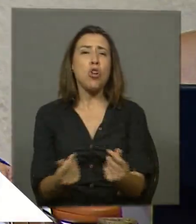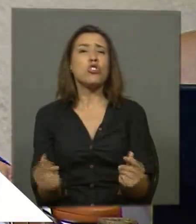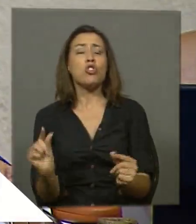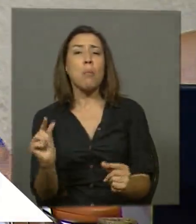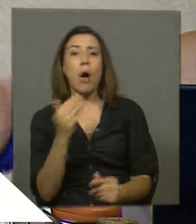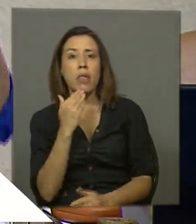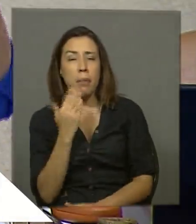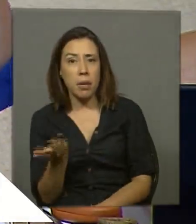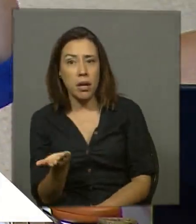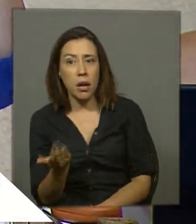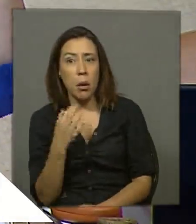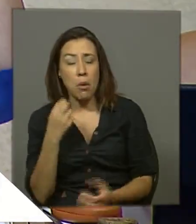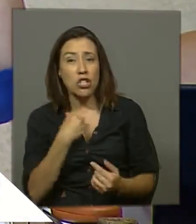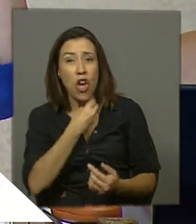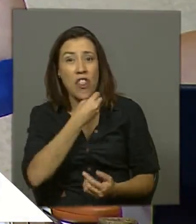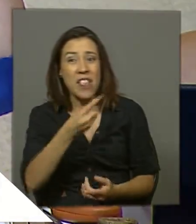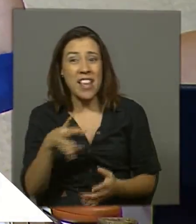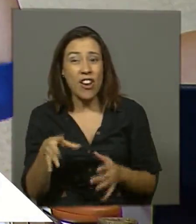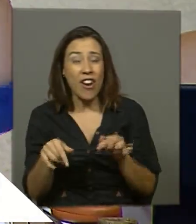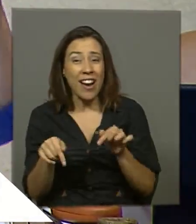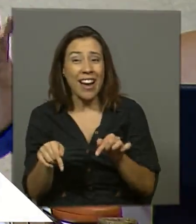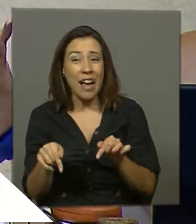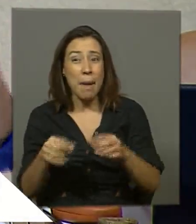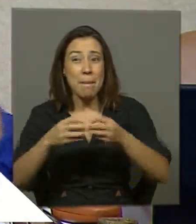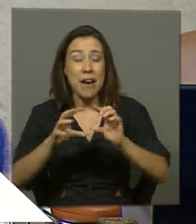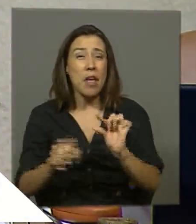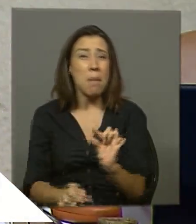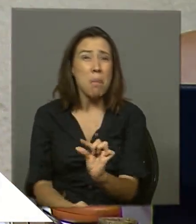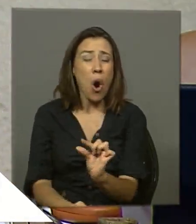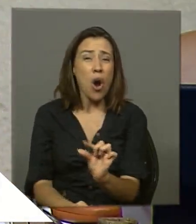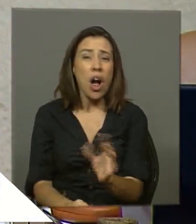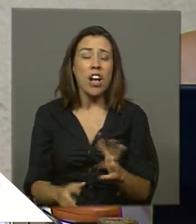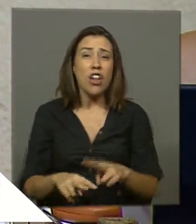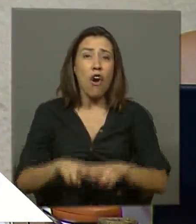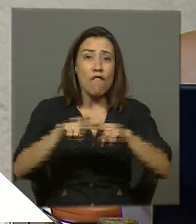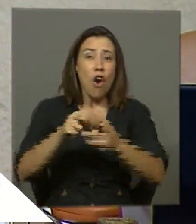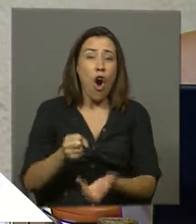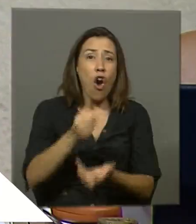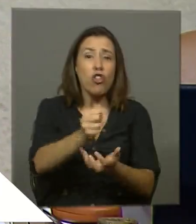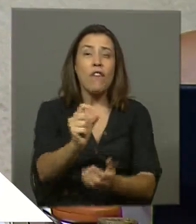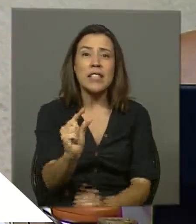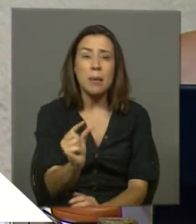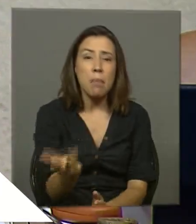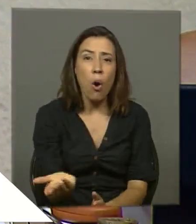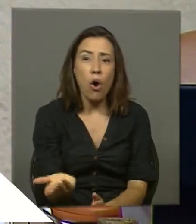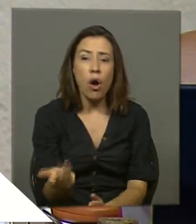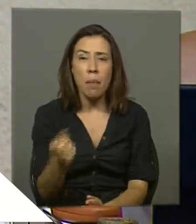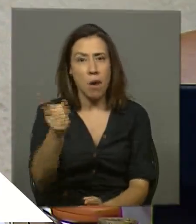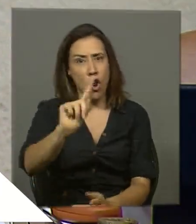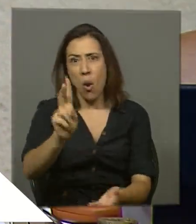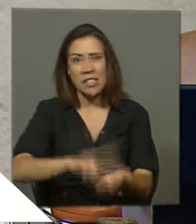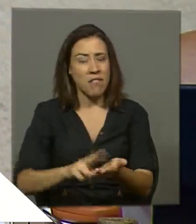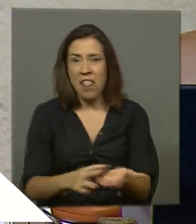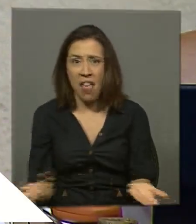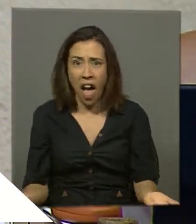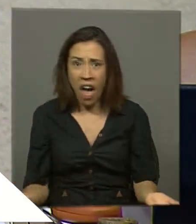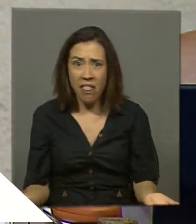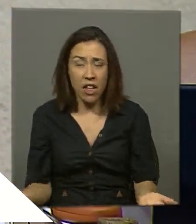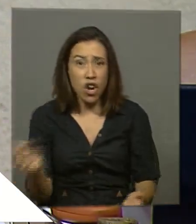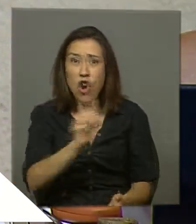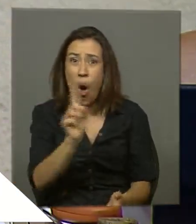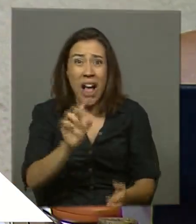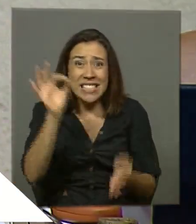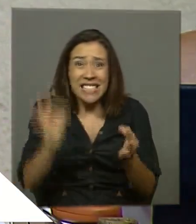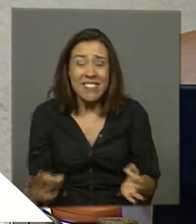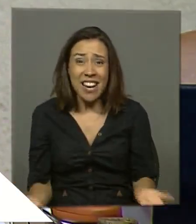poca Porque si yo digo que est esta pérdida es poca Entonces los recursos también van a ser poco y eso no es verdad y eso no